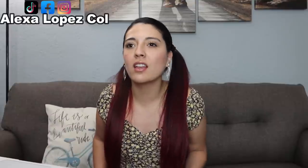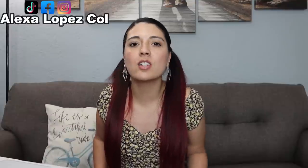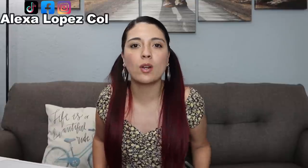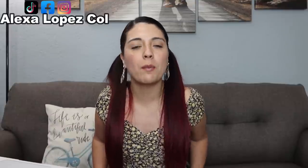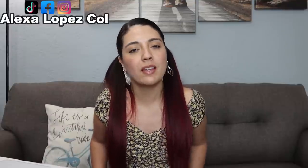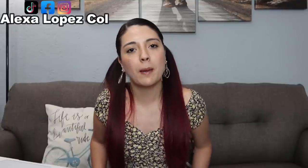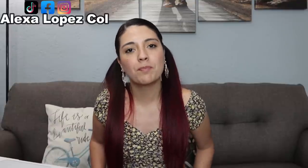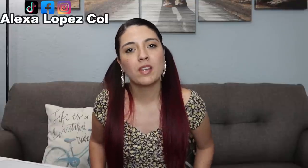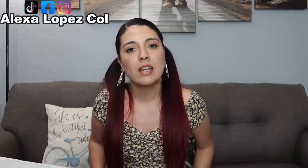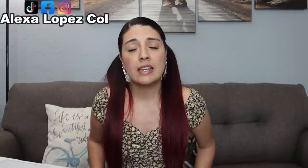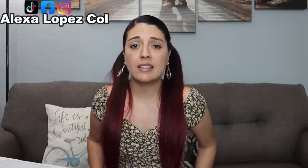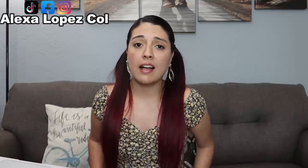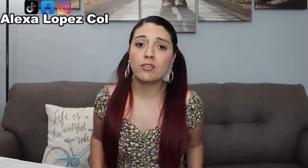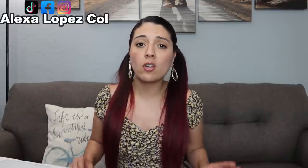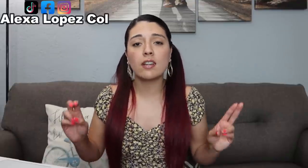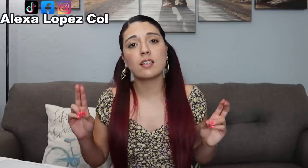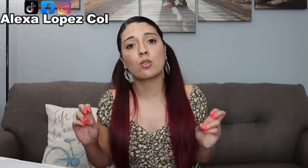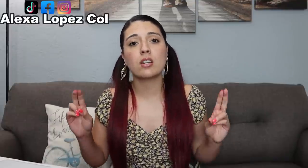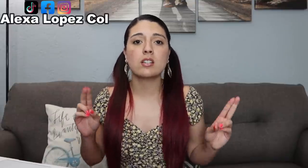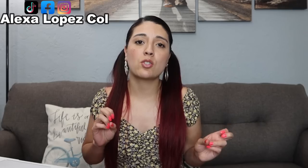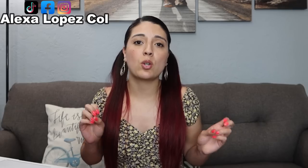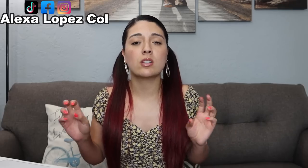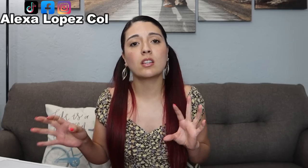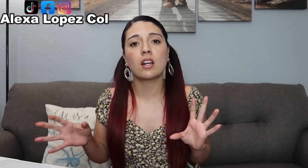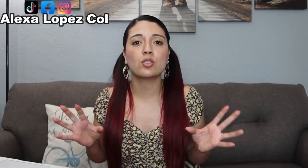vivo, tiene derecho a la vida. Y tanto que esas